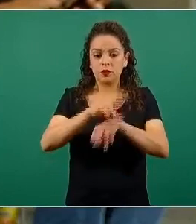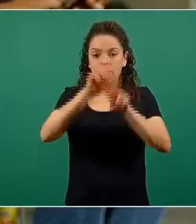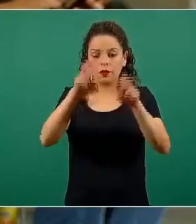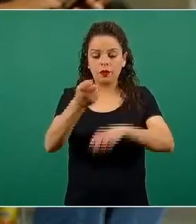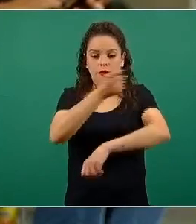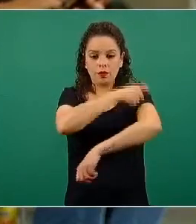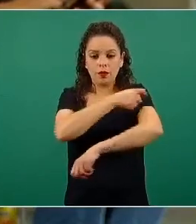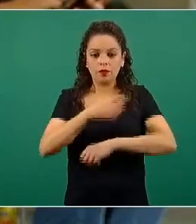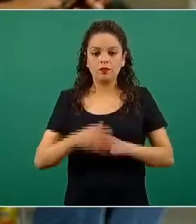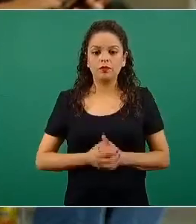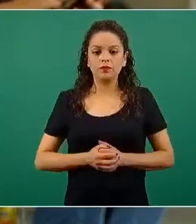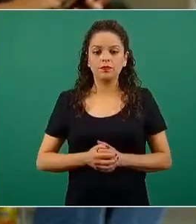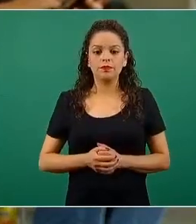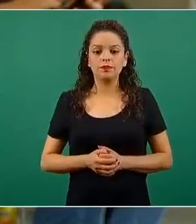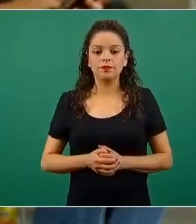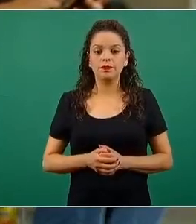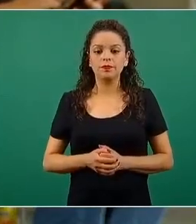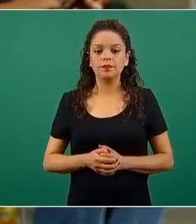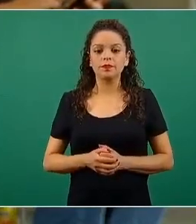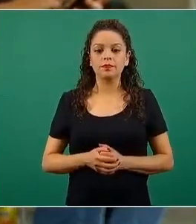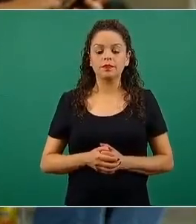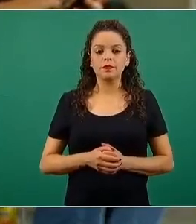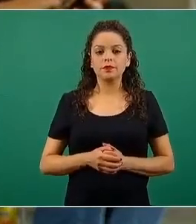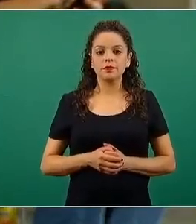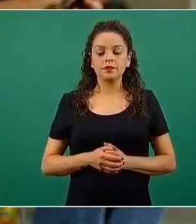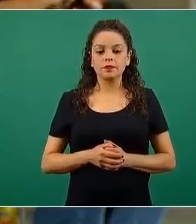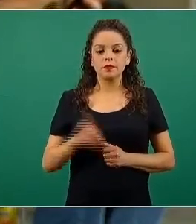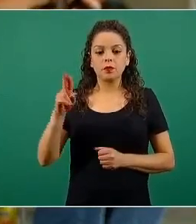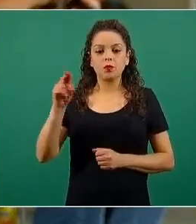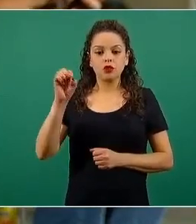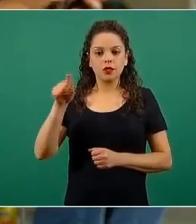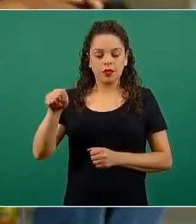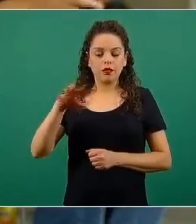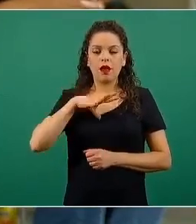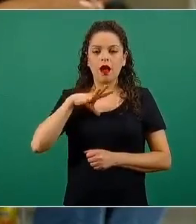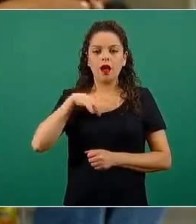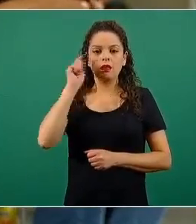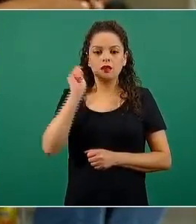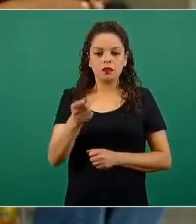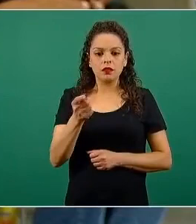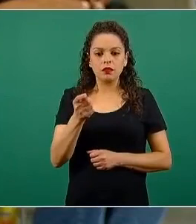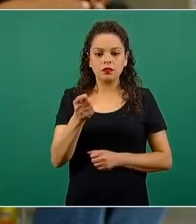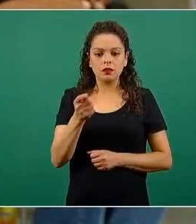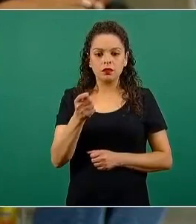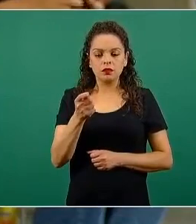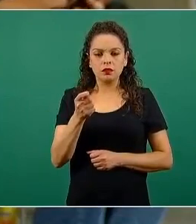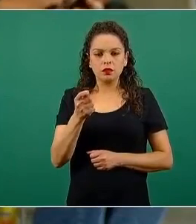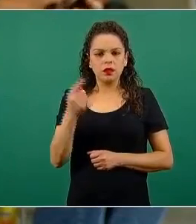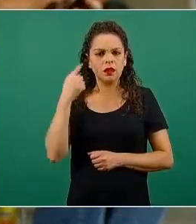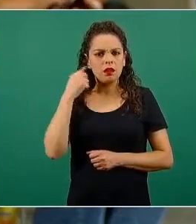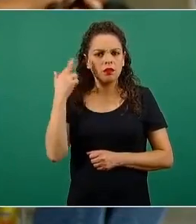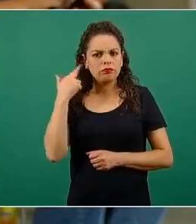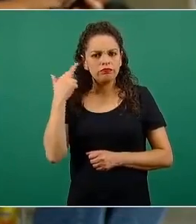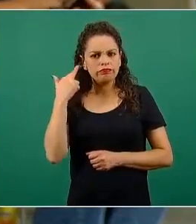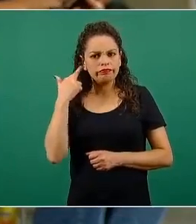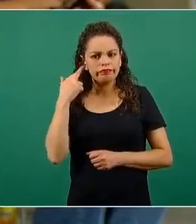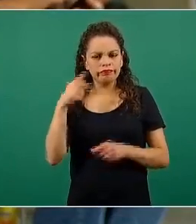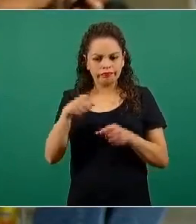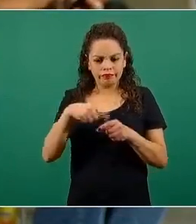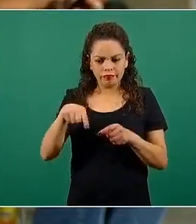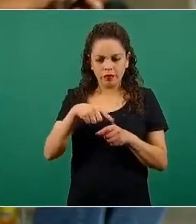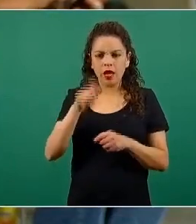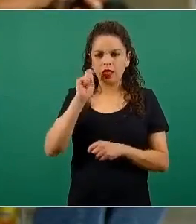Una es, en proceso tenemos un audio de personal paramédico de